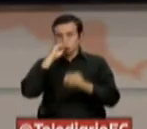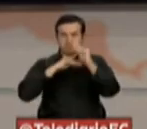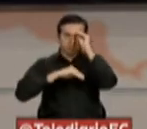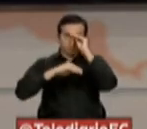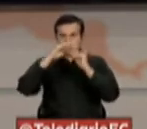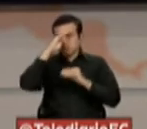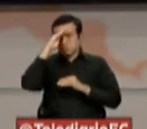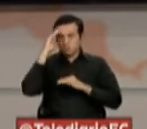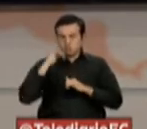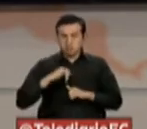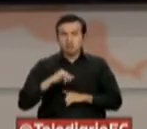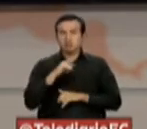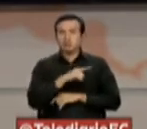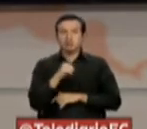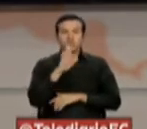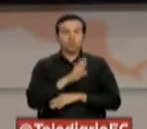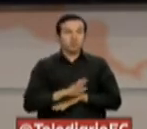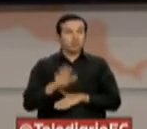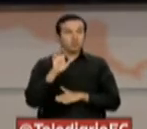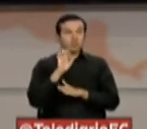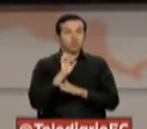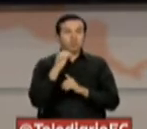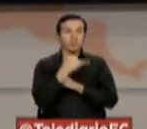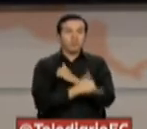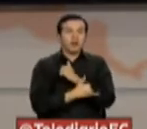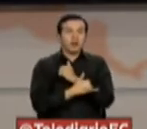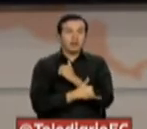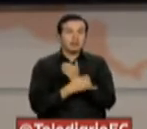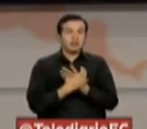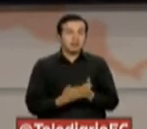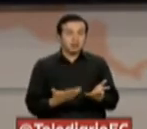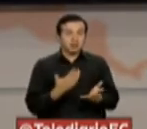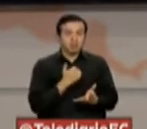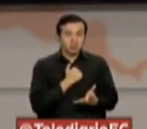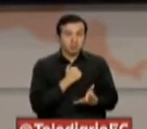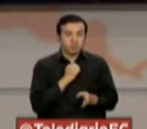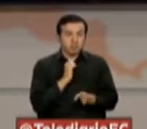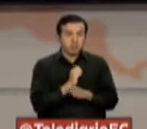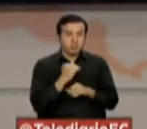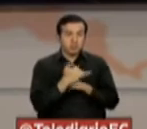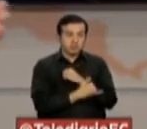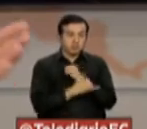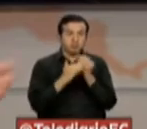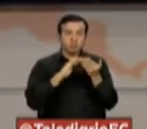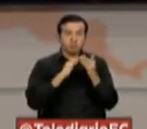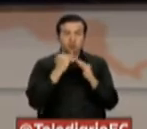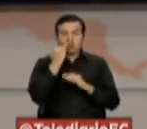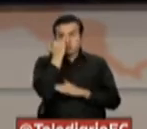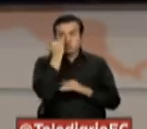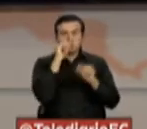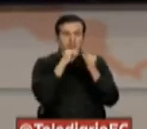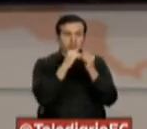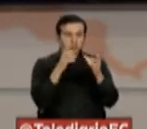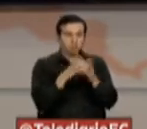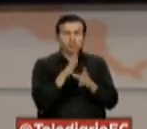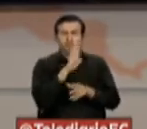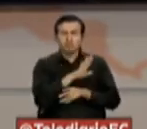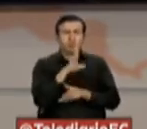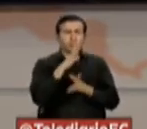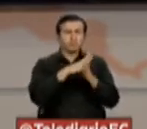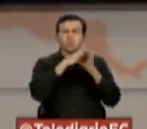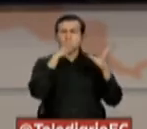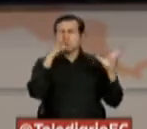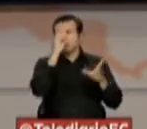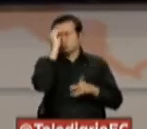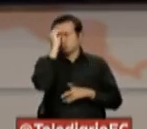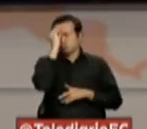tradicionales, partiendo del hecho de que nuestro país es un país que tiene comunidades, pueblos y nacionalidades que tienen muchísimos